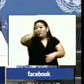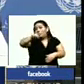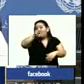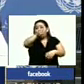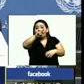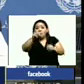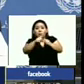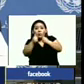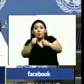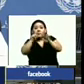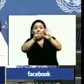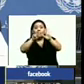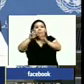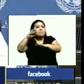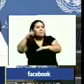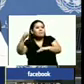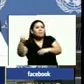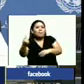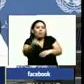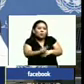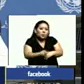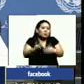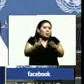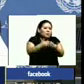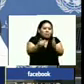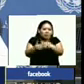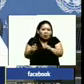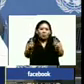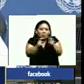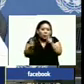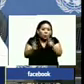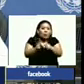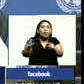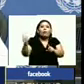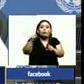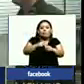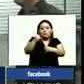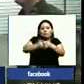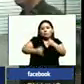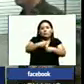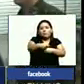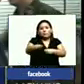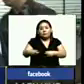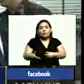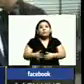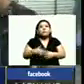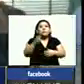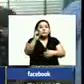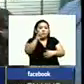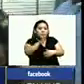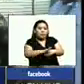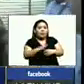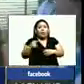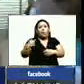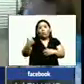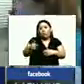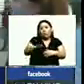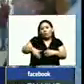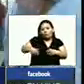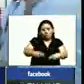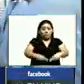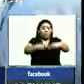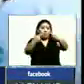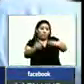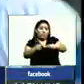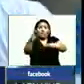mil personas Niños, mujeres Y personas mayores Venezolanos Esto hasta el final Del año Mientras tanto Desde Boavista En la frontera